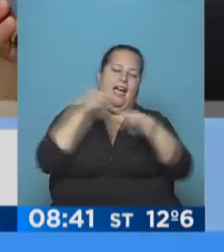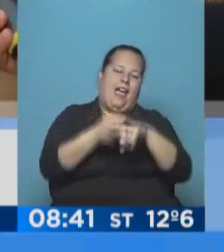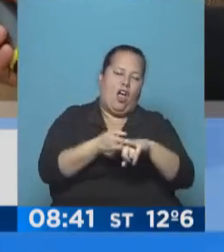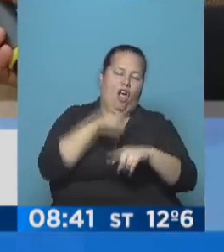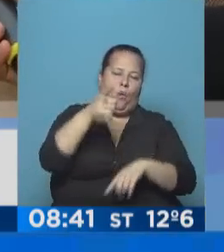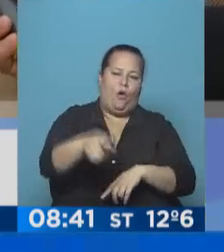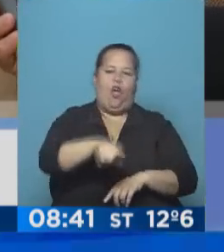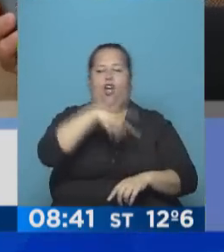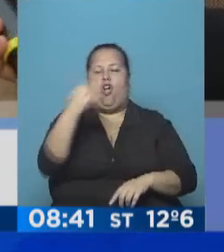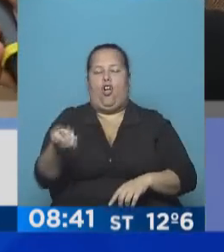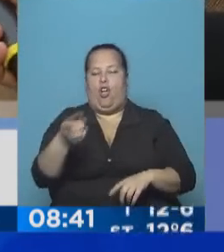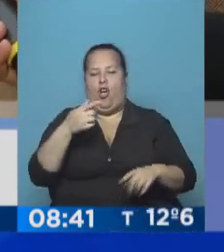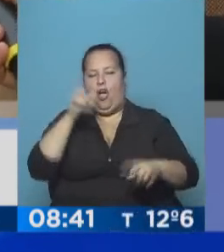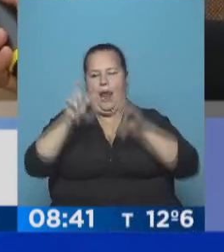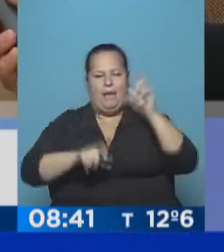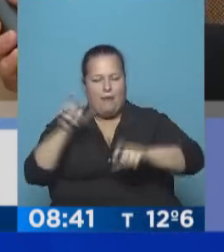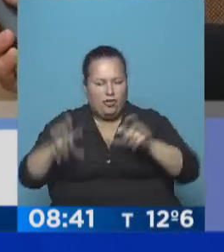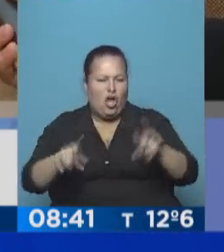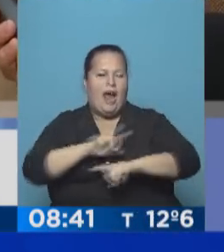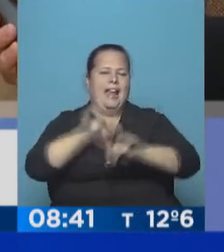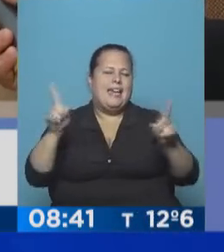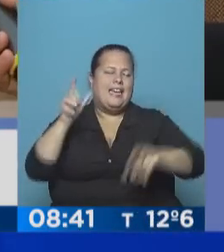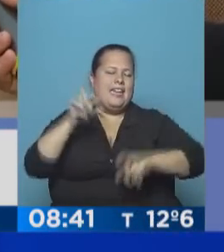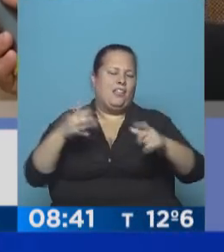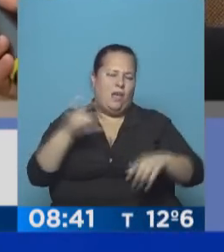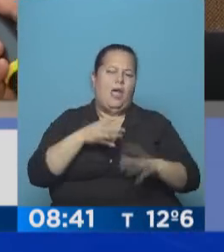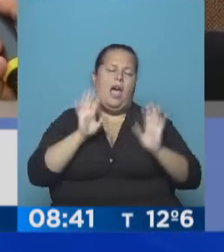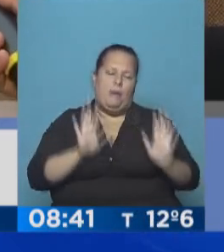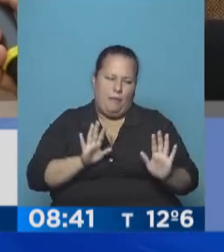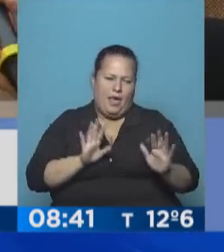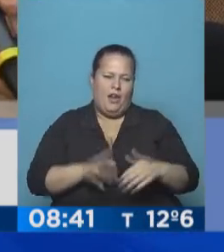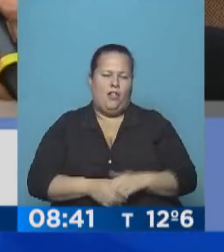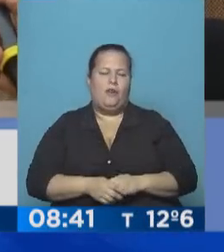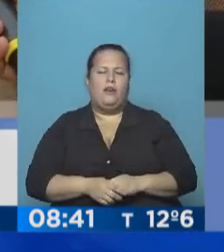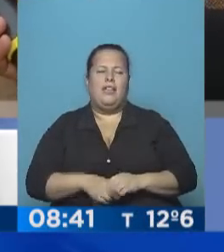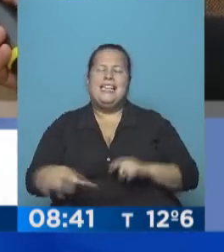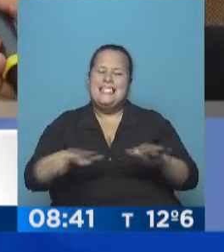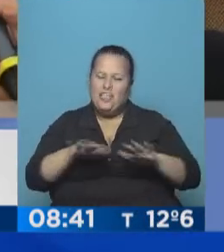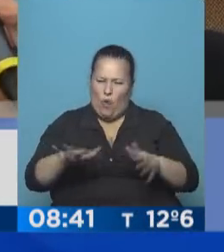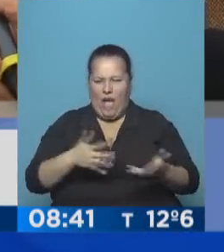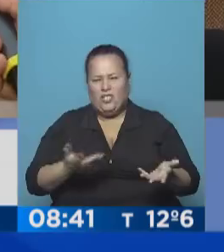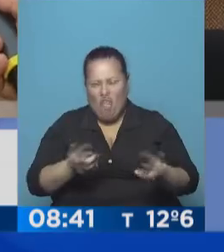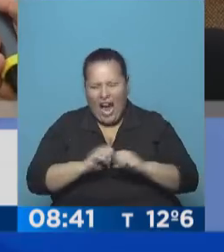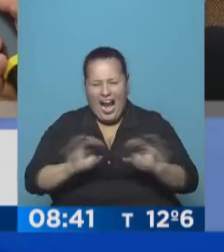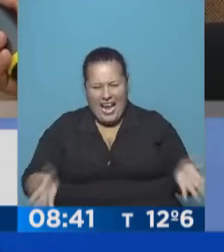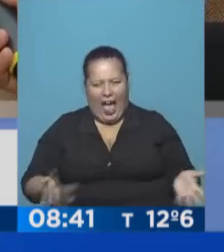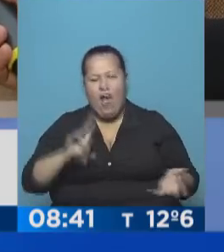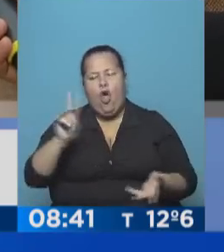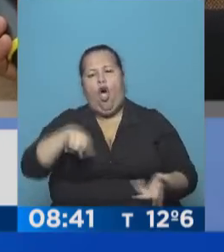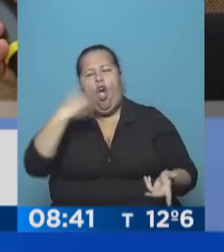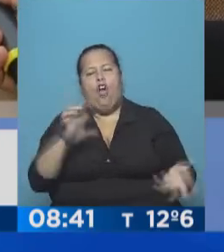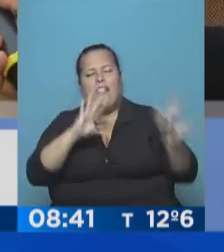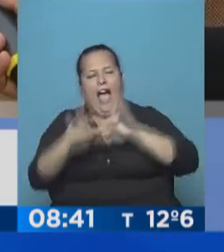a usted con el pasajero, ni con los usuarios. Ahora, la situación es realmente tan grave, ¿no había otra forma